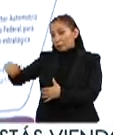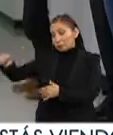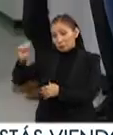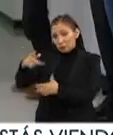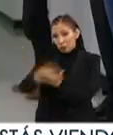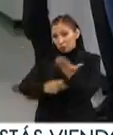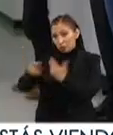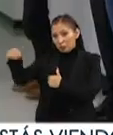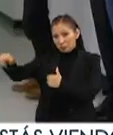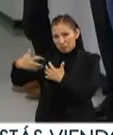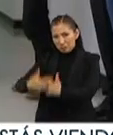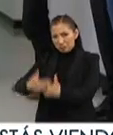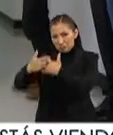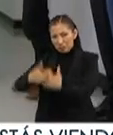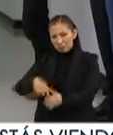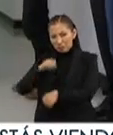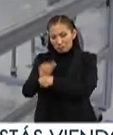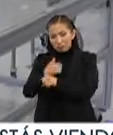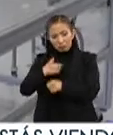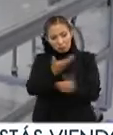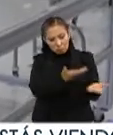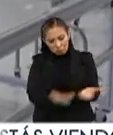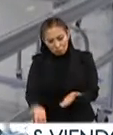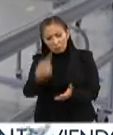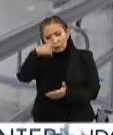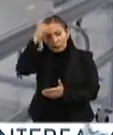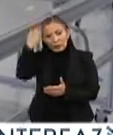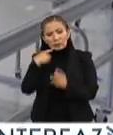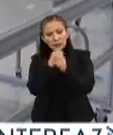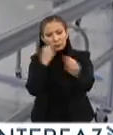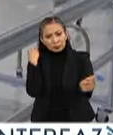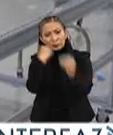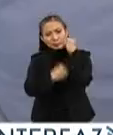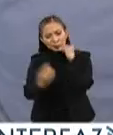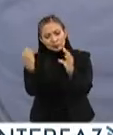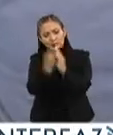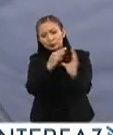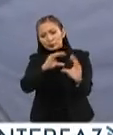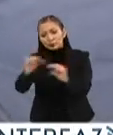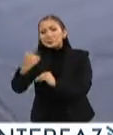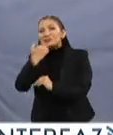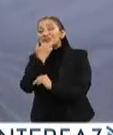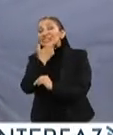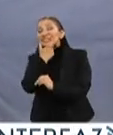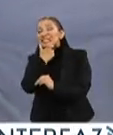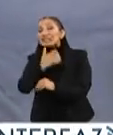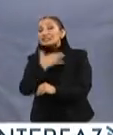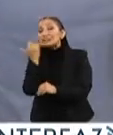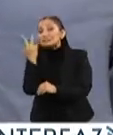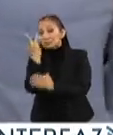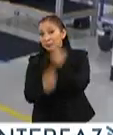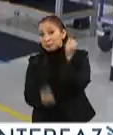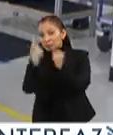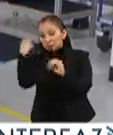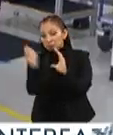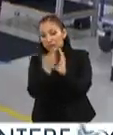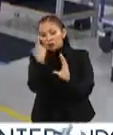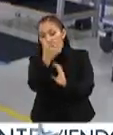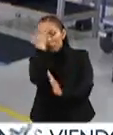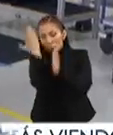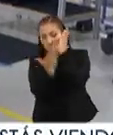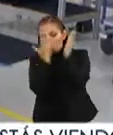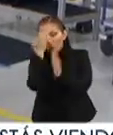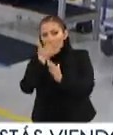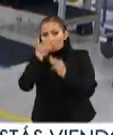programa, la firma automotriz facilita a los estudiantes transporte, comida y cursos de inglés y alemán con el propósito de complementar su